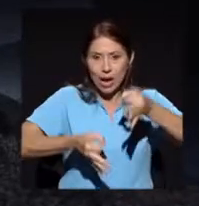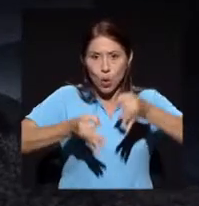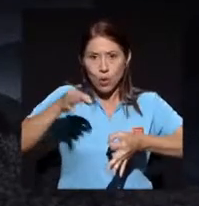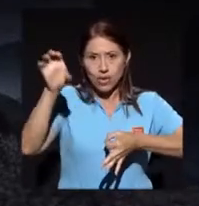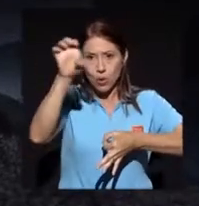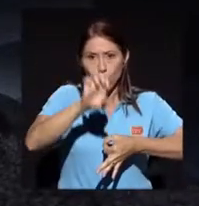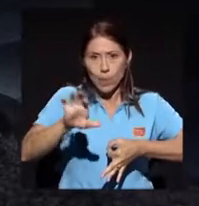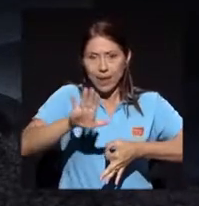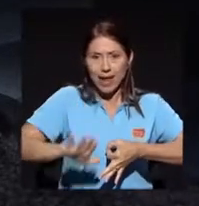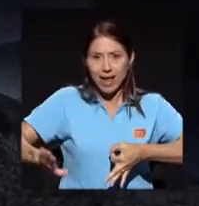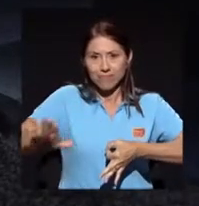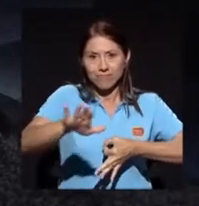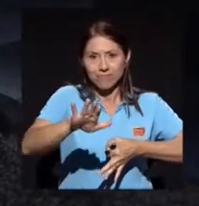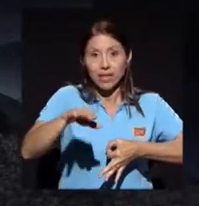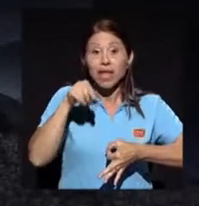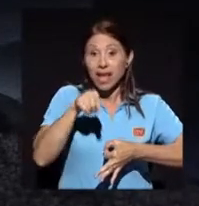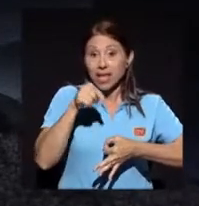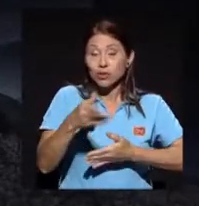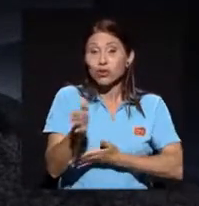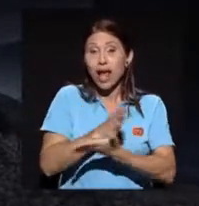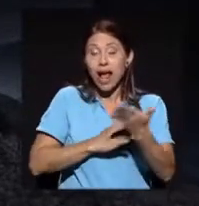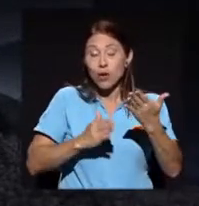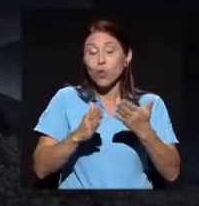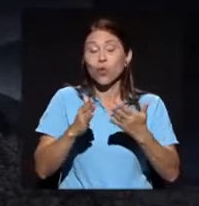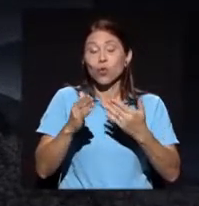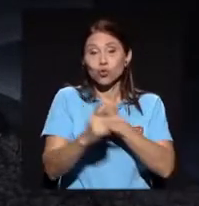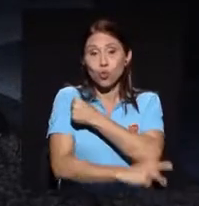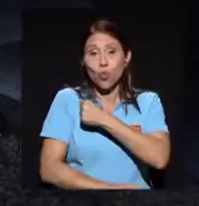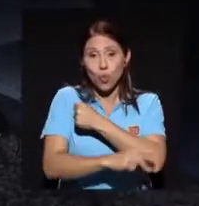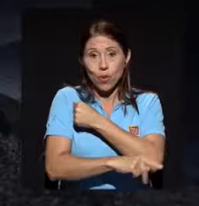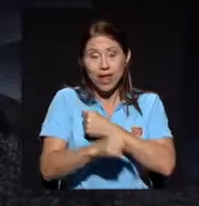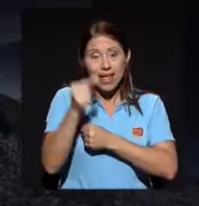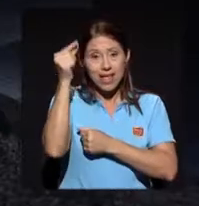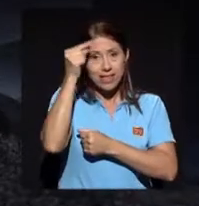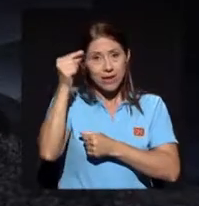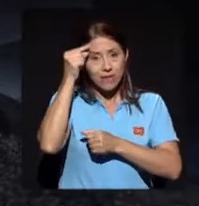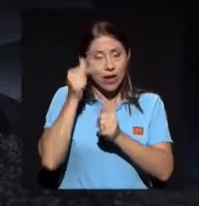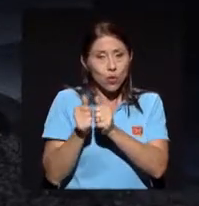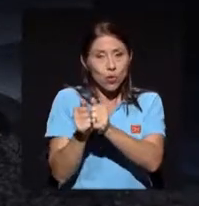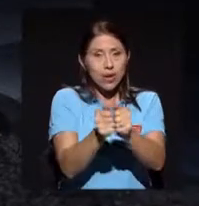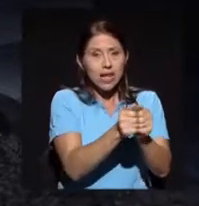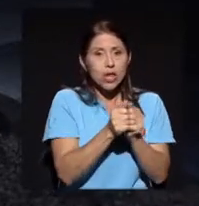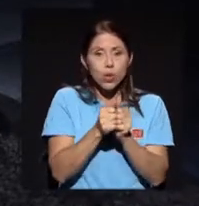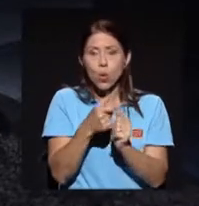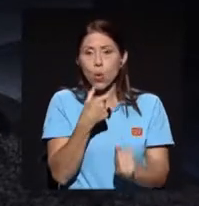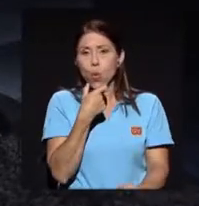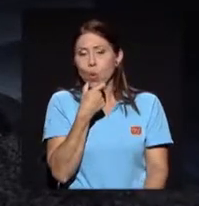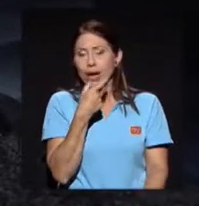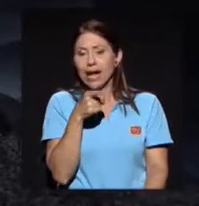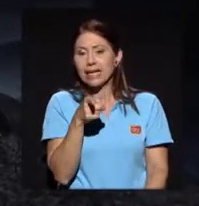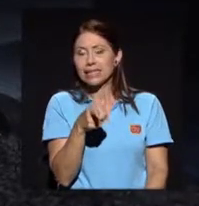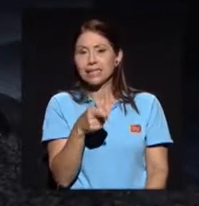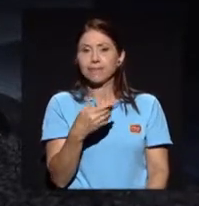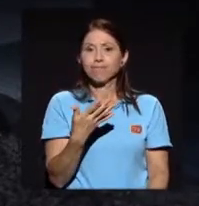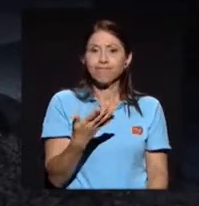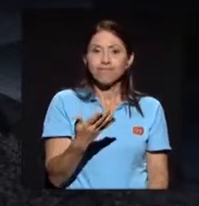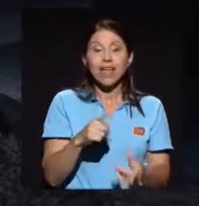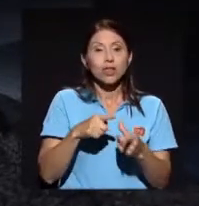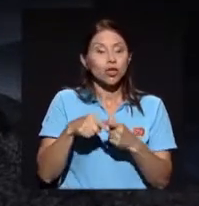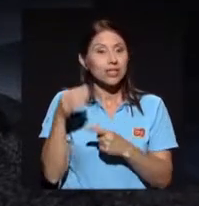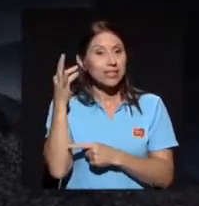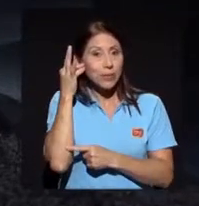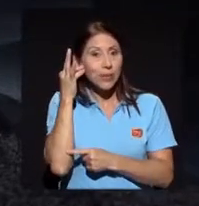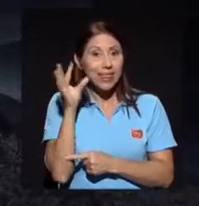contra lo que varios sectores del reino unido tienen grandes reservas y entonces pero esa mail le ha apostado